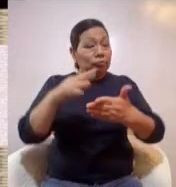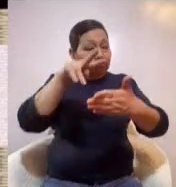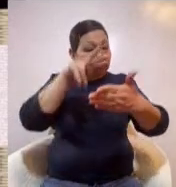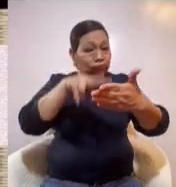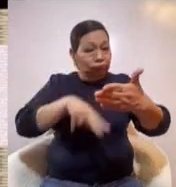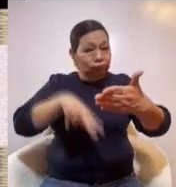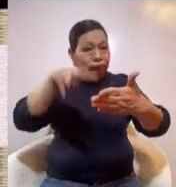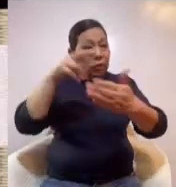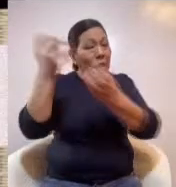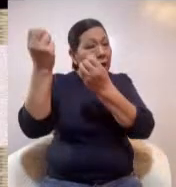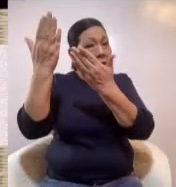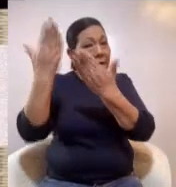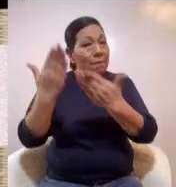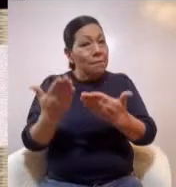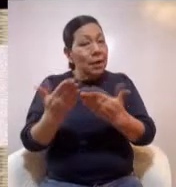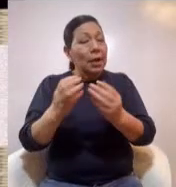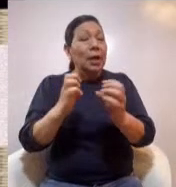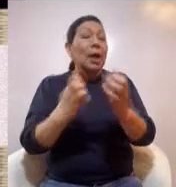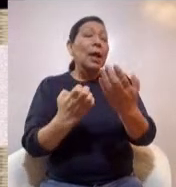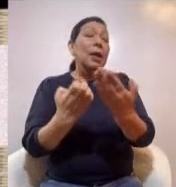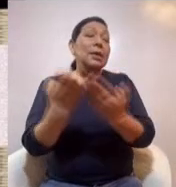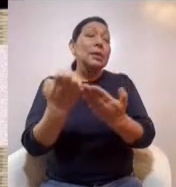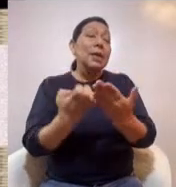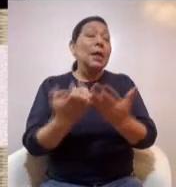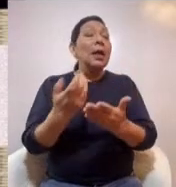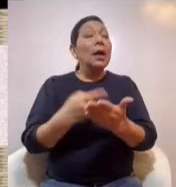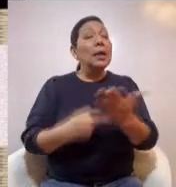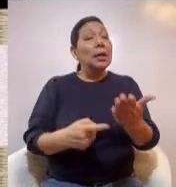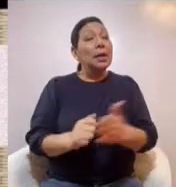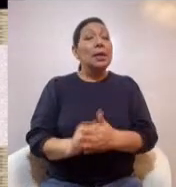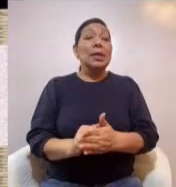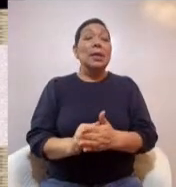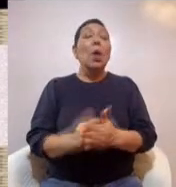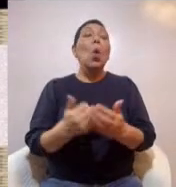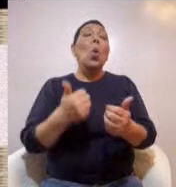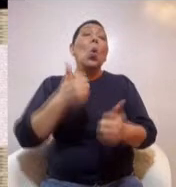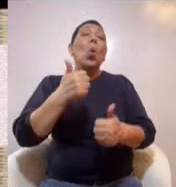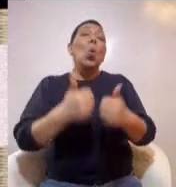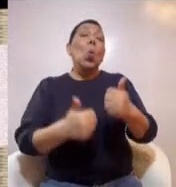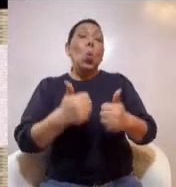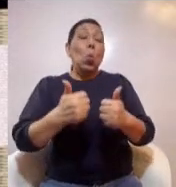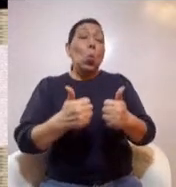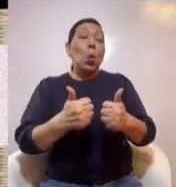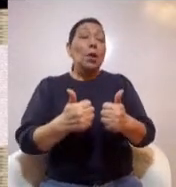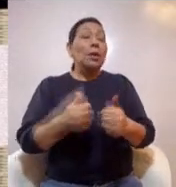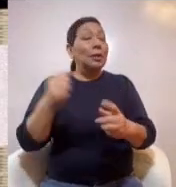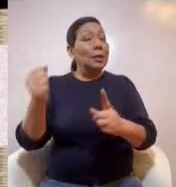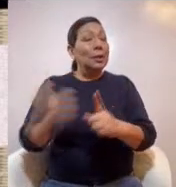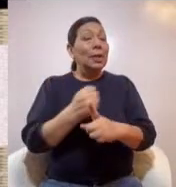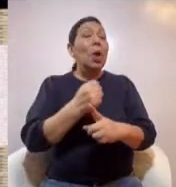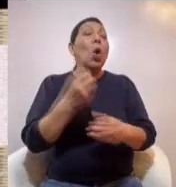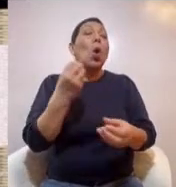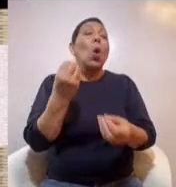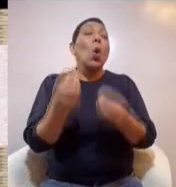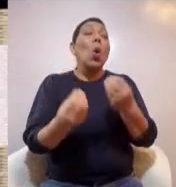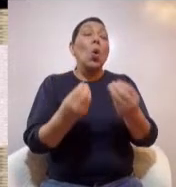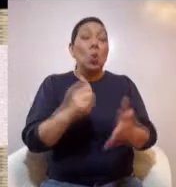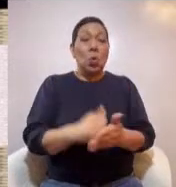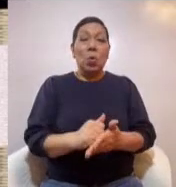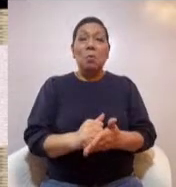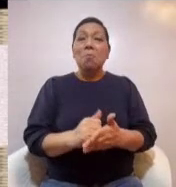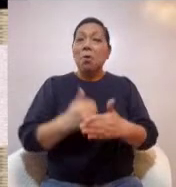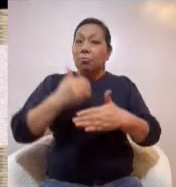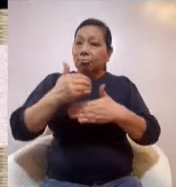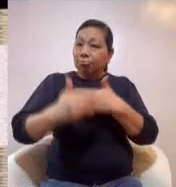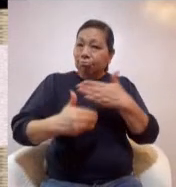llevar registros, información y estadística que dé cuenta de cuál es la situación de violencia y